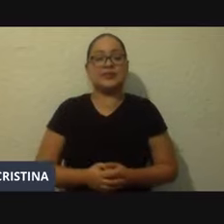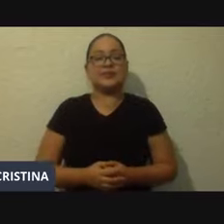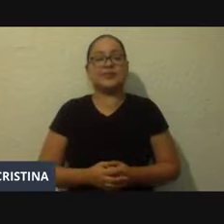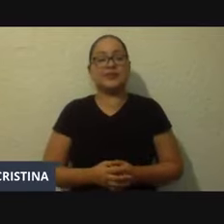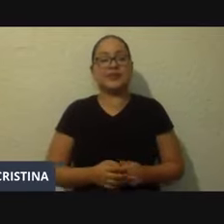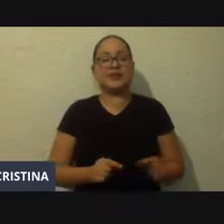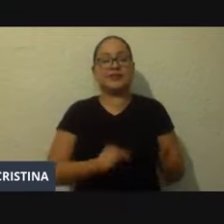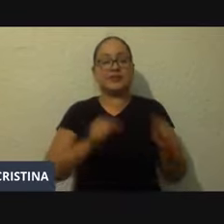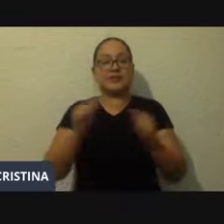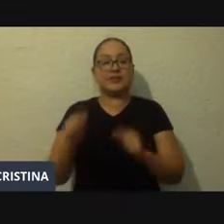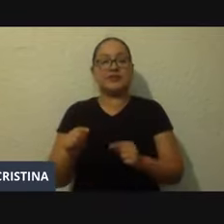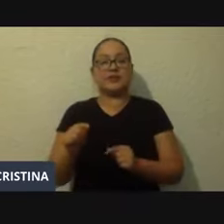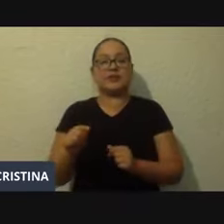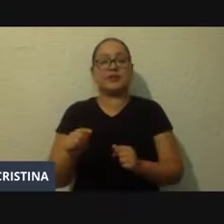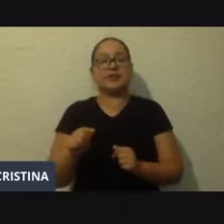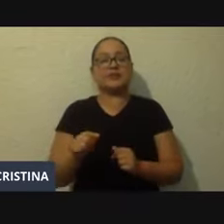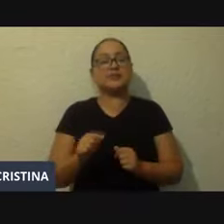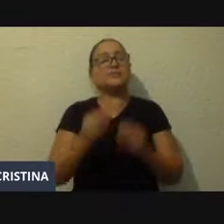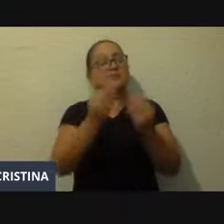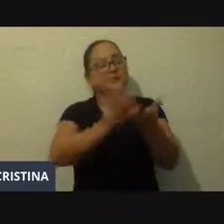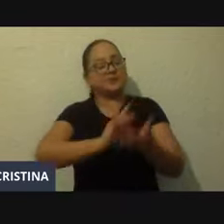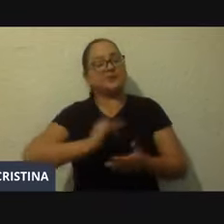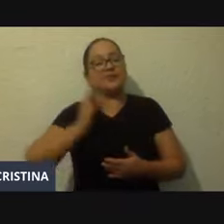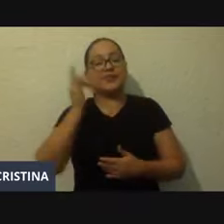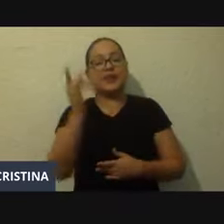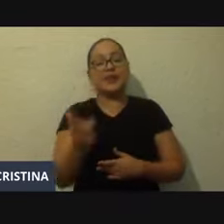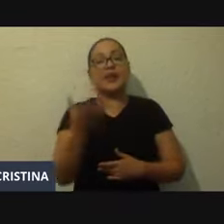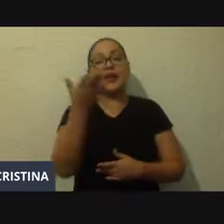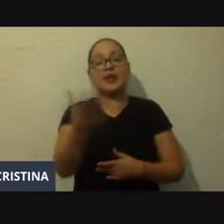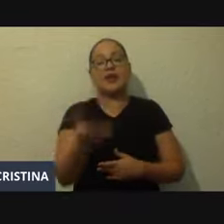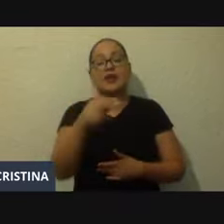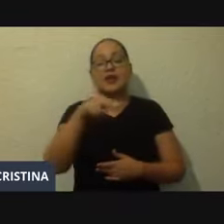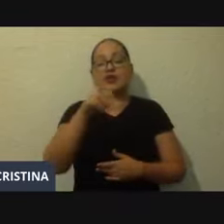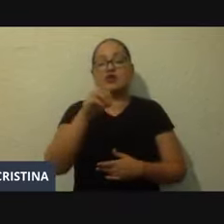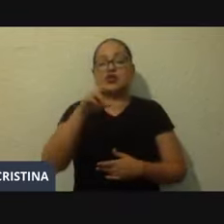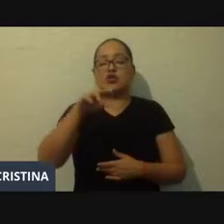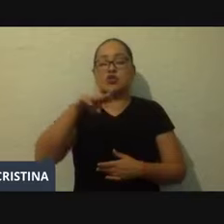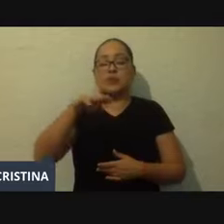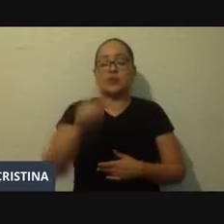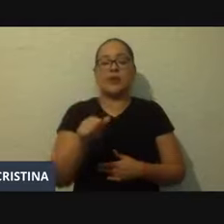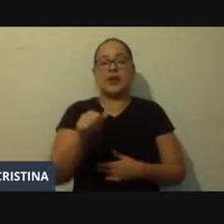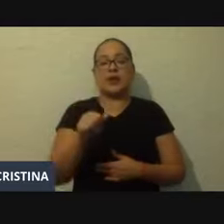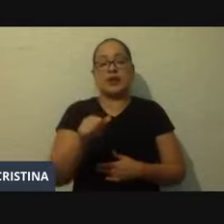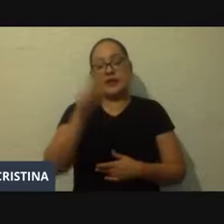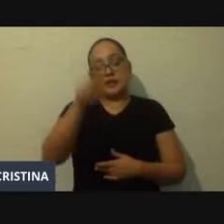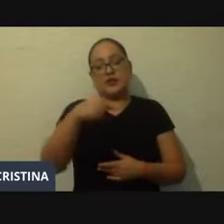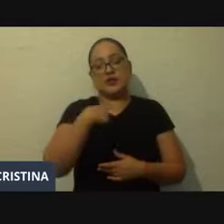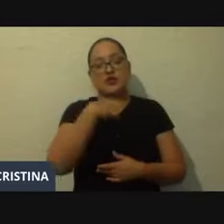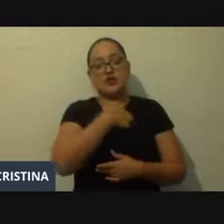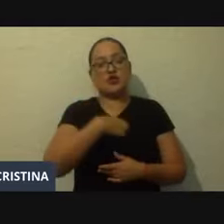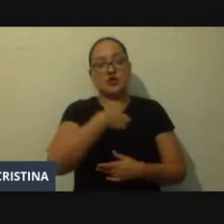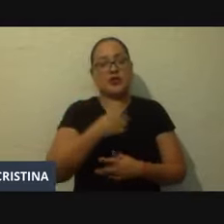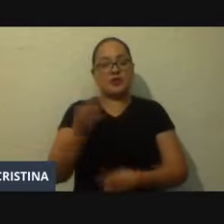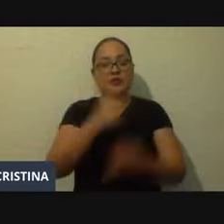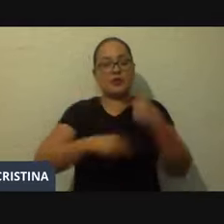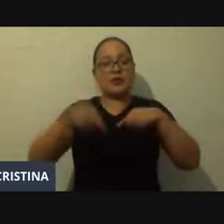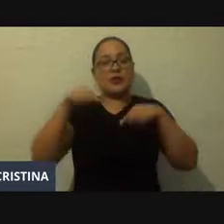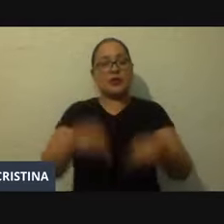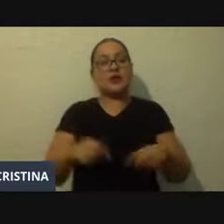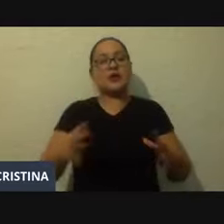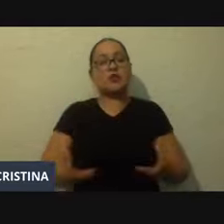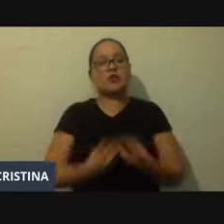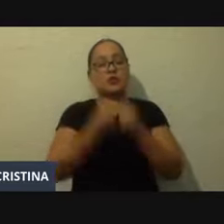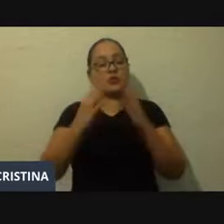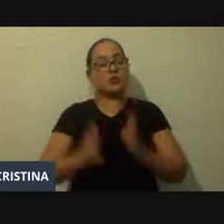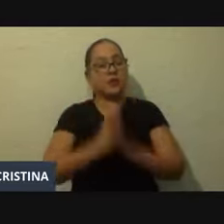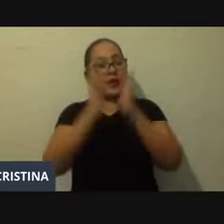Bueno, pues muchas gracias, Norma. La verdad es que me siento muy contenta de haber llegado aquí a charlas de café a través